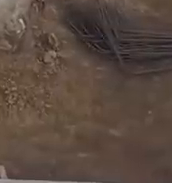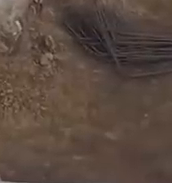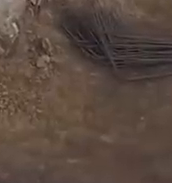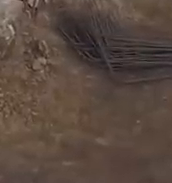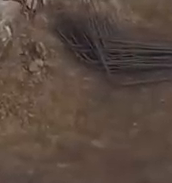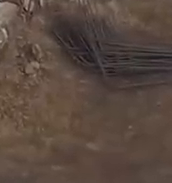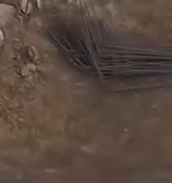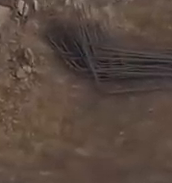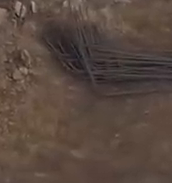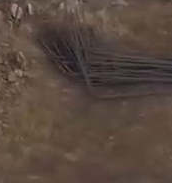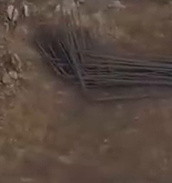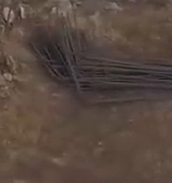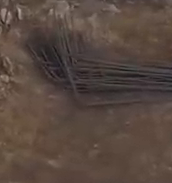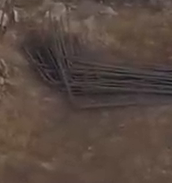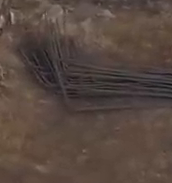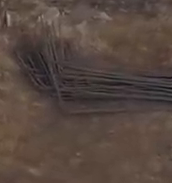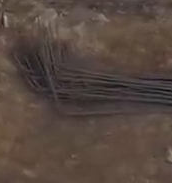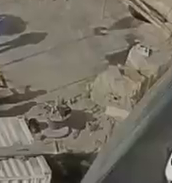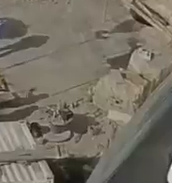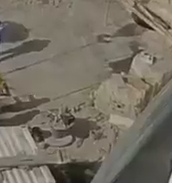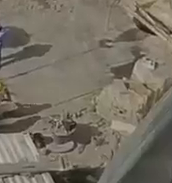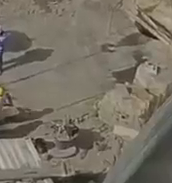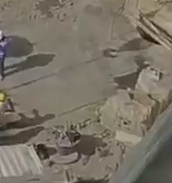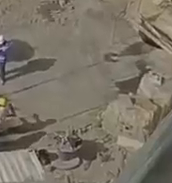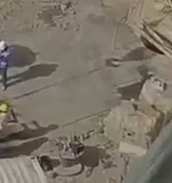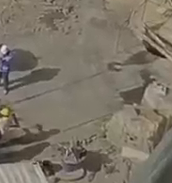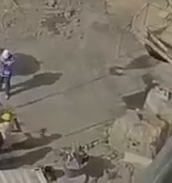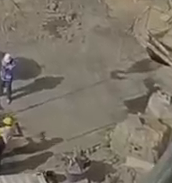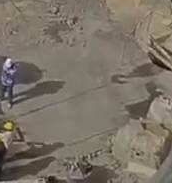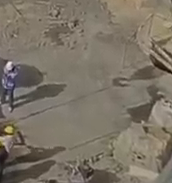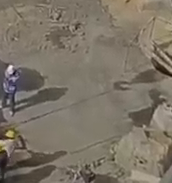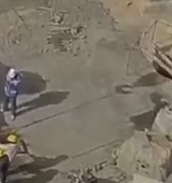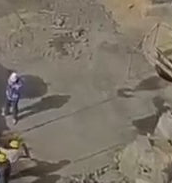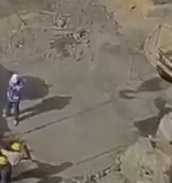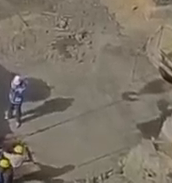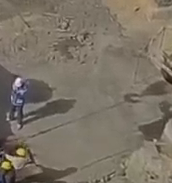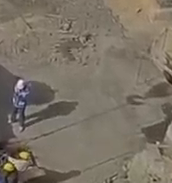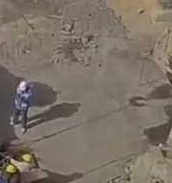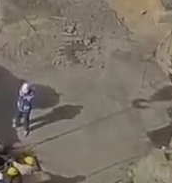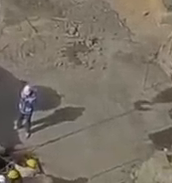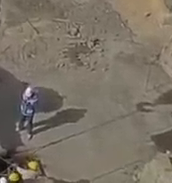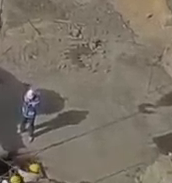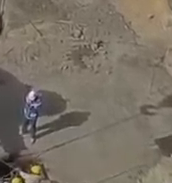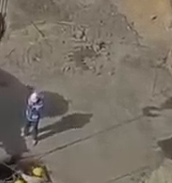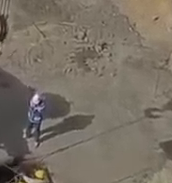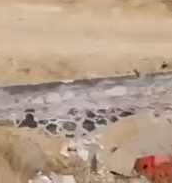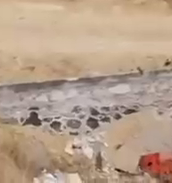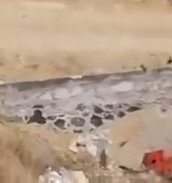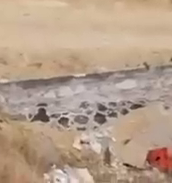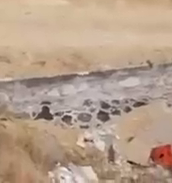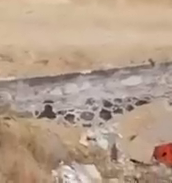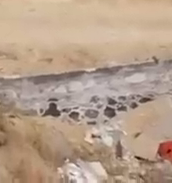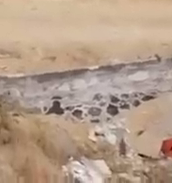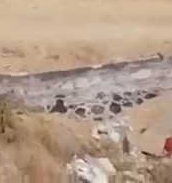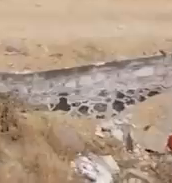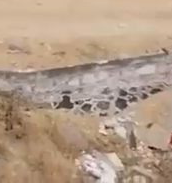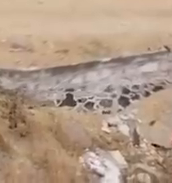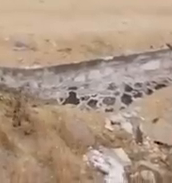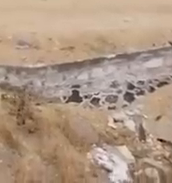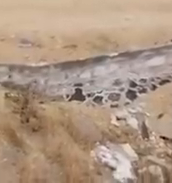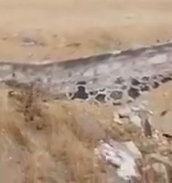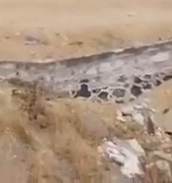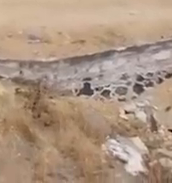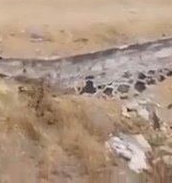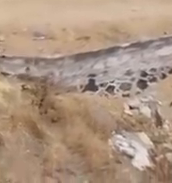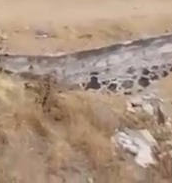de la obra es erradicar las desigualdades sociales y acercar el derecho a una movilidad sustentable y con la última